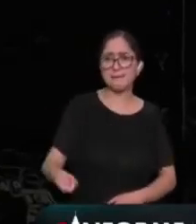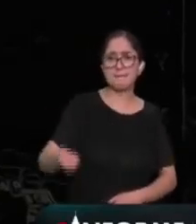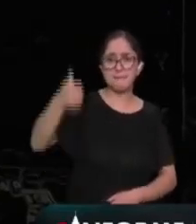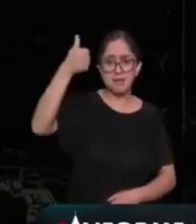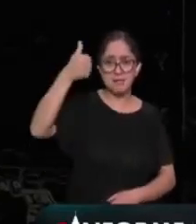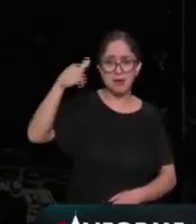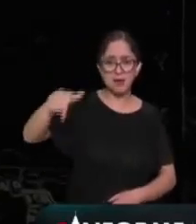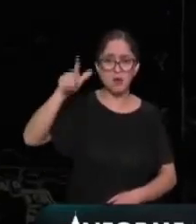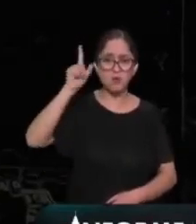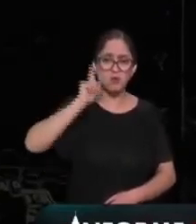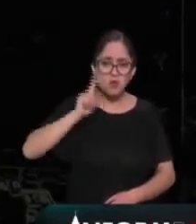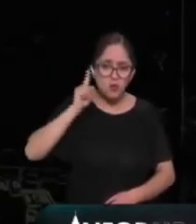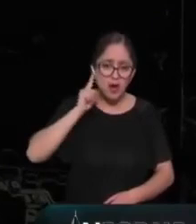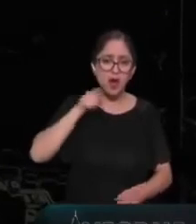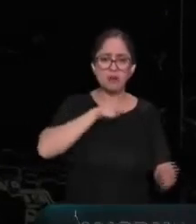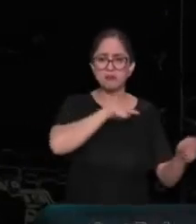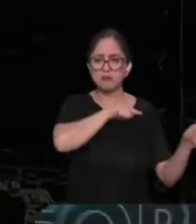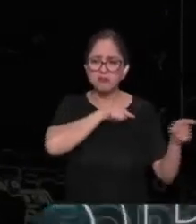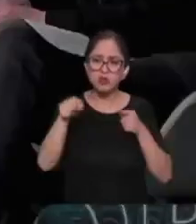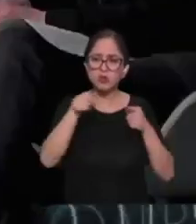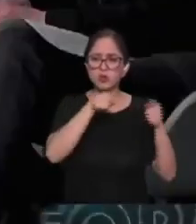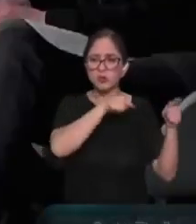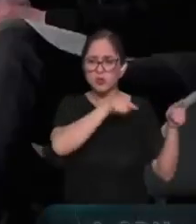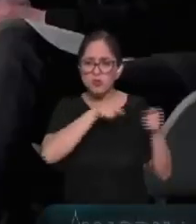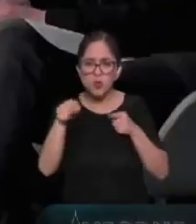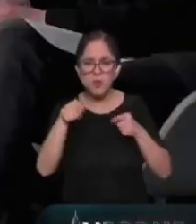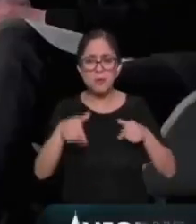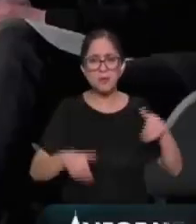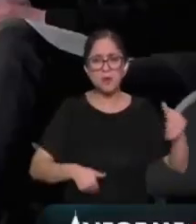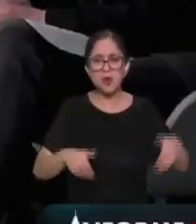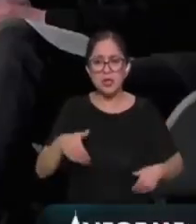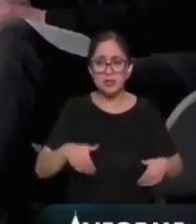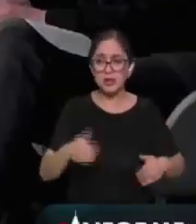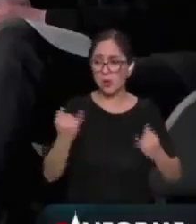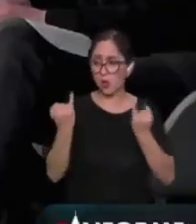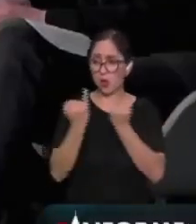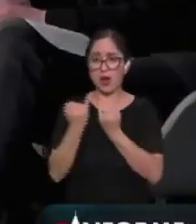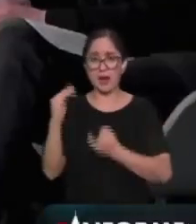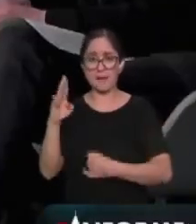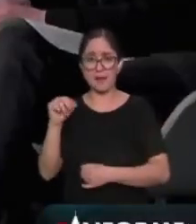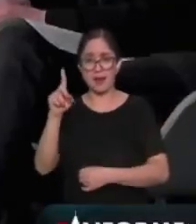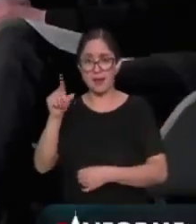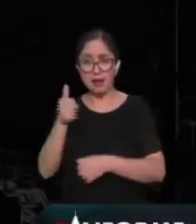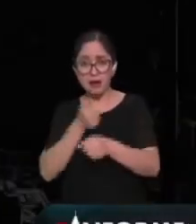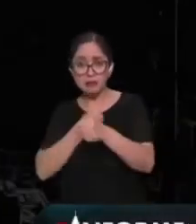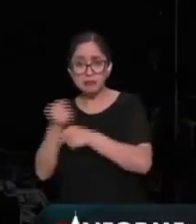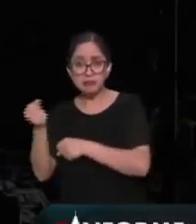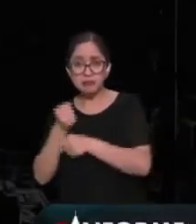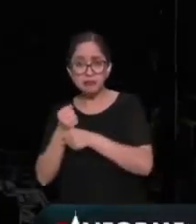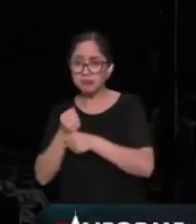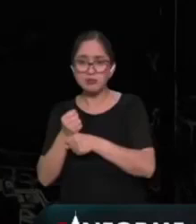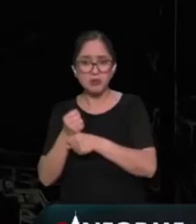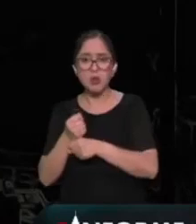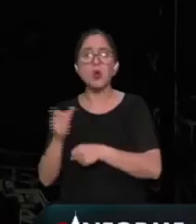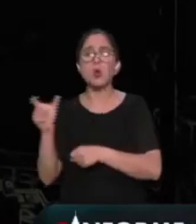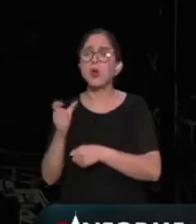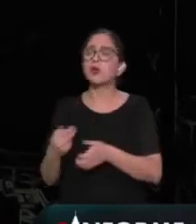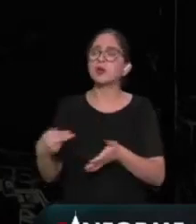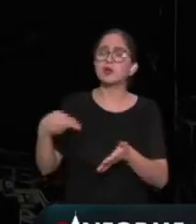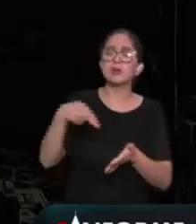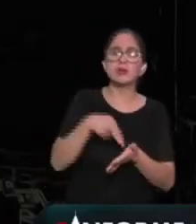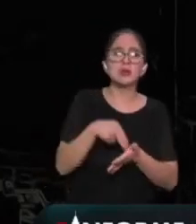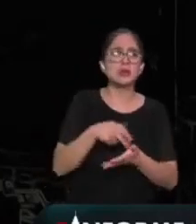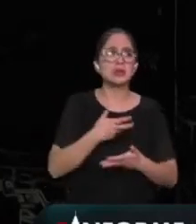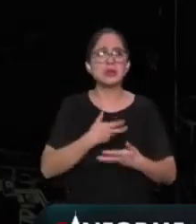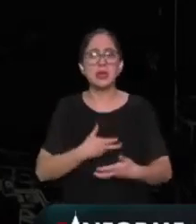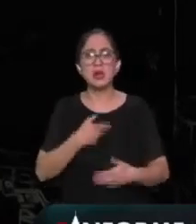la molestan, no llevó una tortura como Brenda, como tal, pero sí muy afectada, y donde